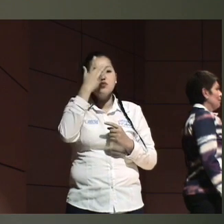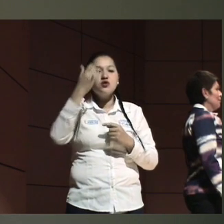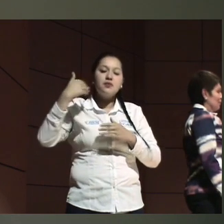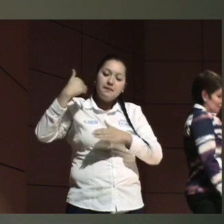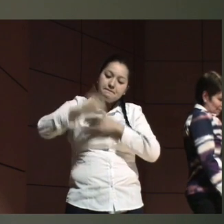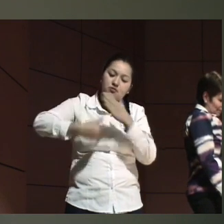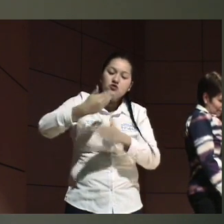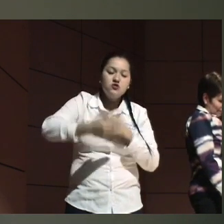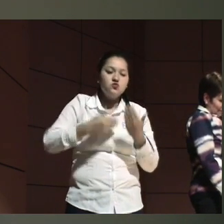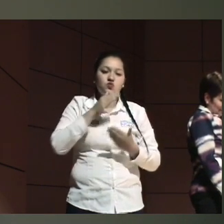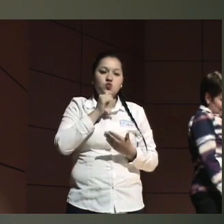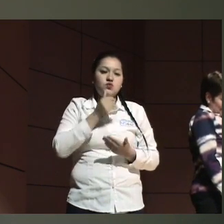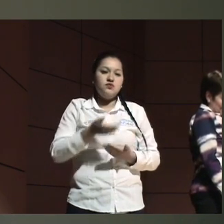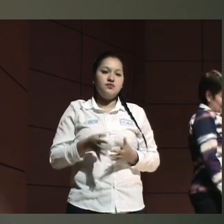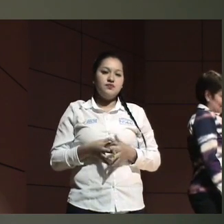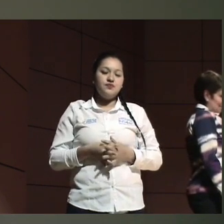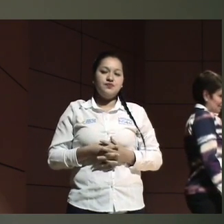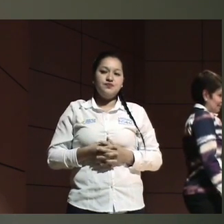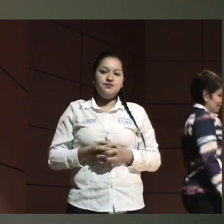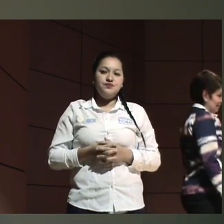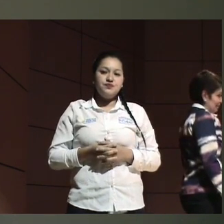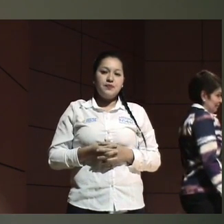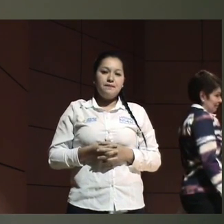en ese sentido